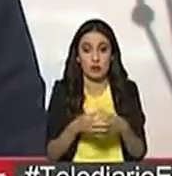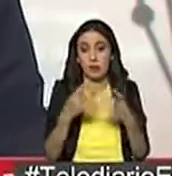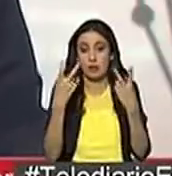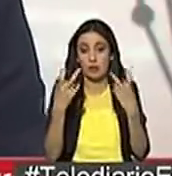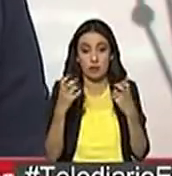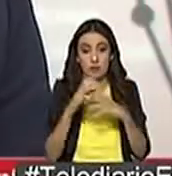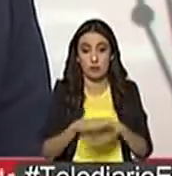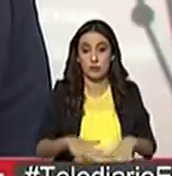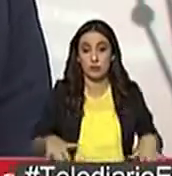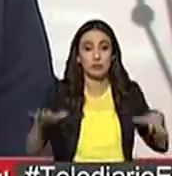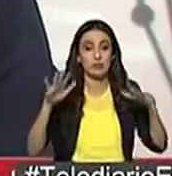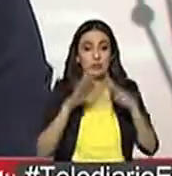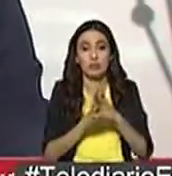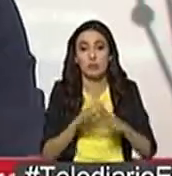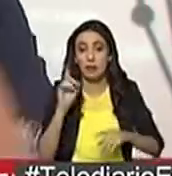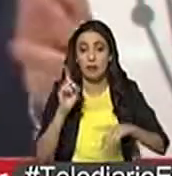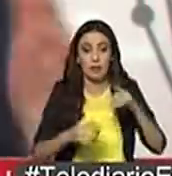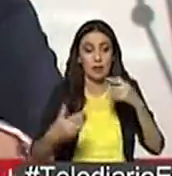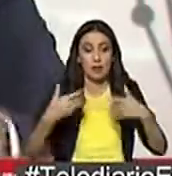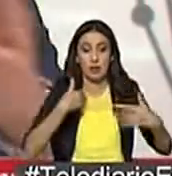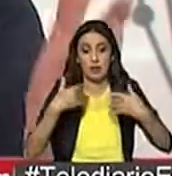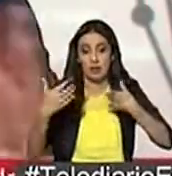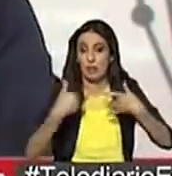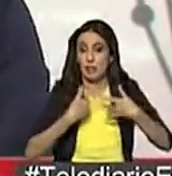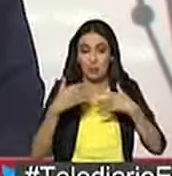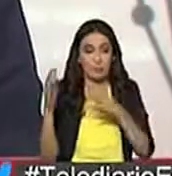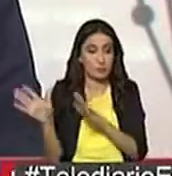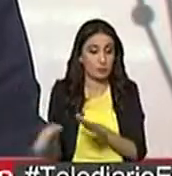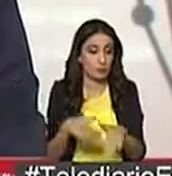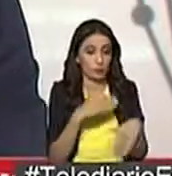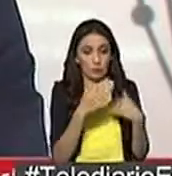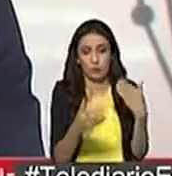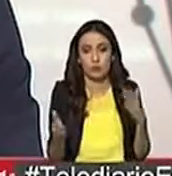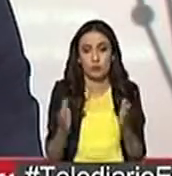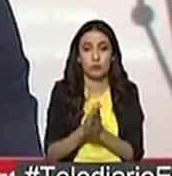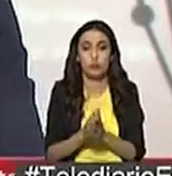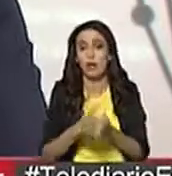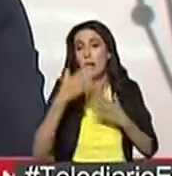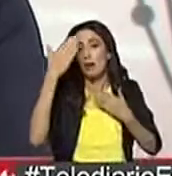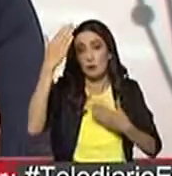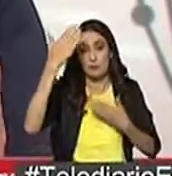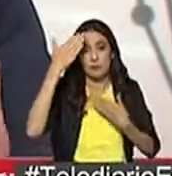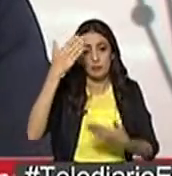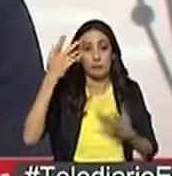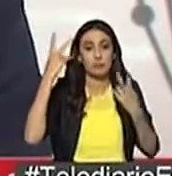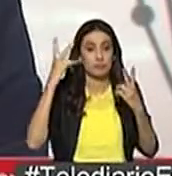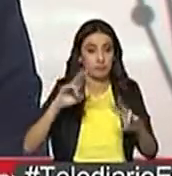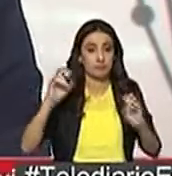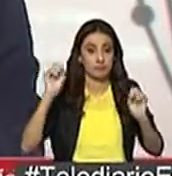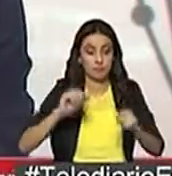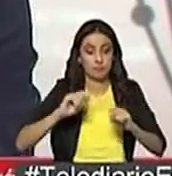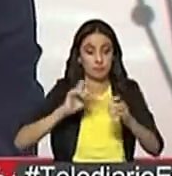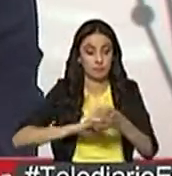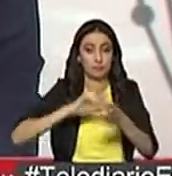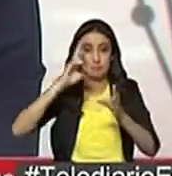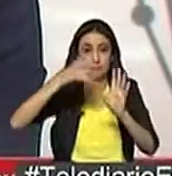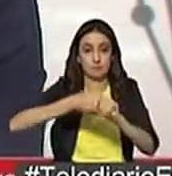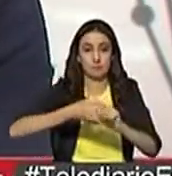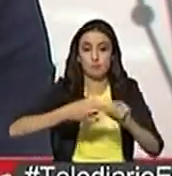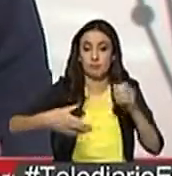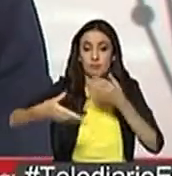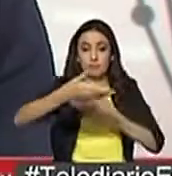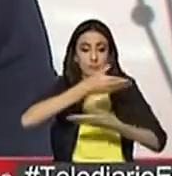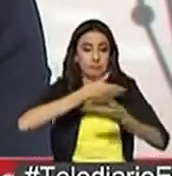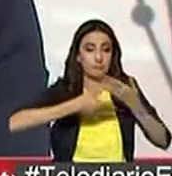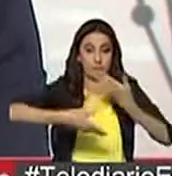docentes, académicos, investigadores, profesionales, todos de reconocido prestigio, apolíticos y que no participen del gobierno y que colaboren